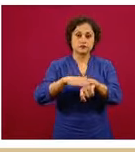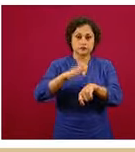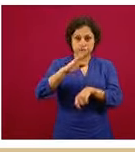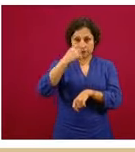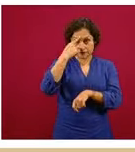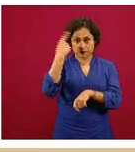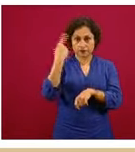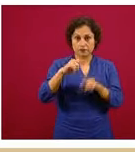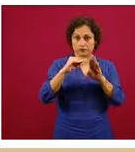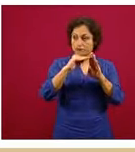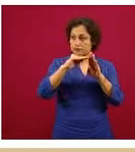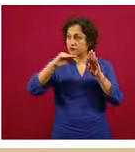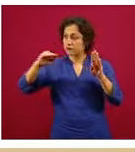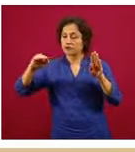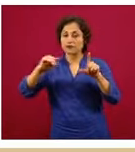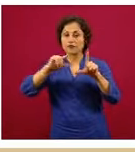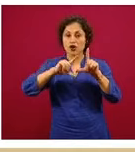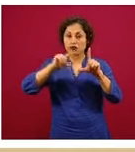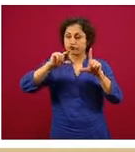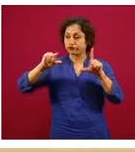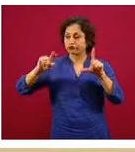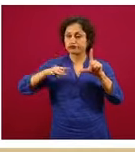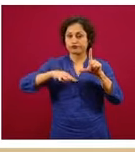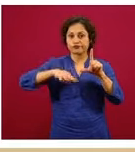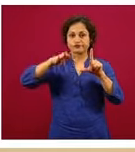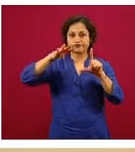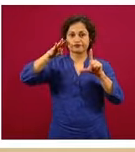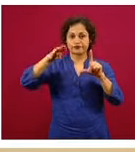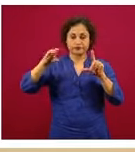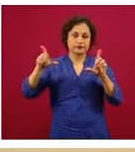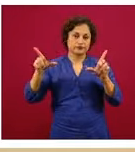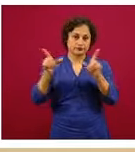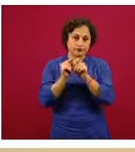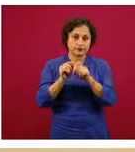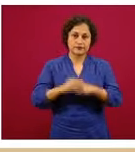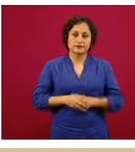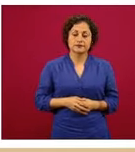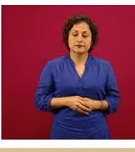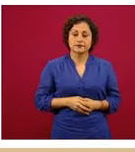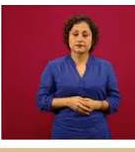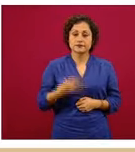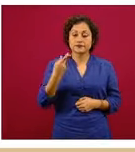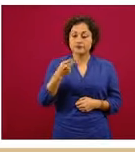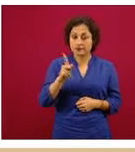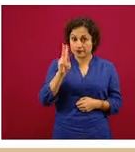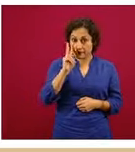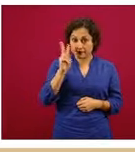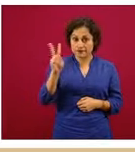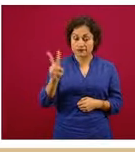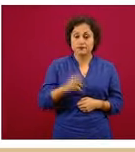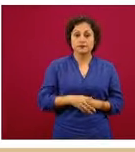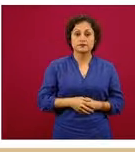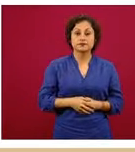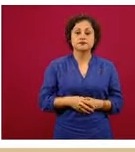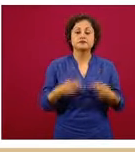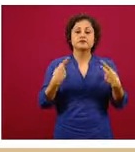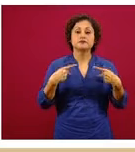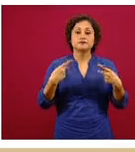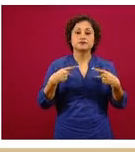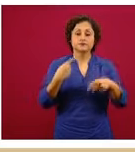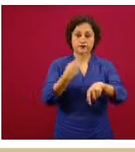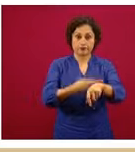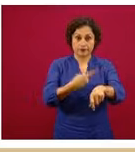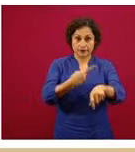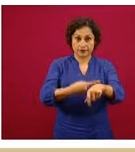es decir, una misma cantidad de casos que han sido notificados. Sin embargo, cuando vemos todavía los casos que se han